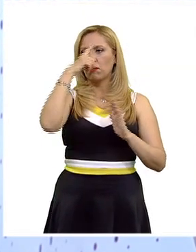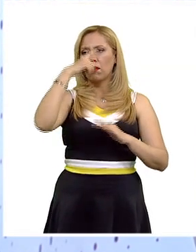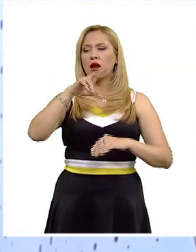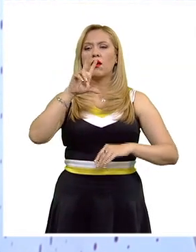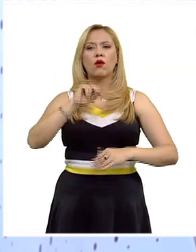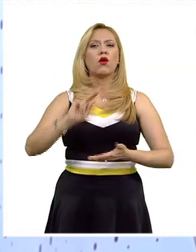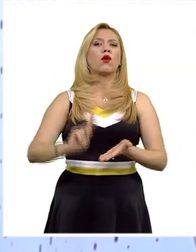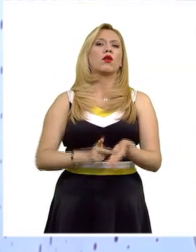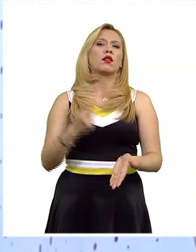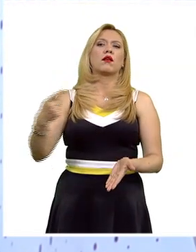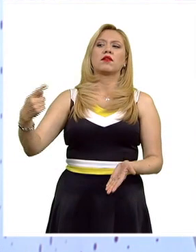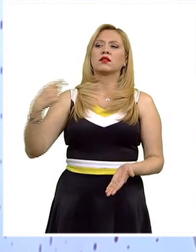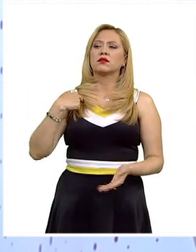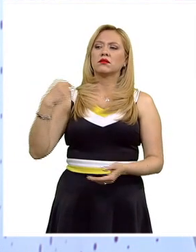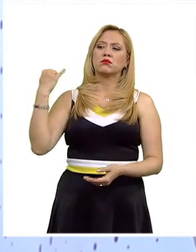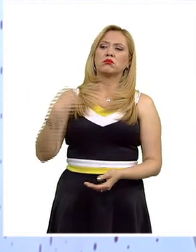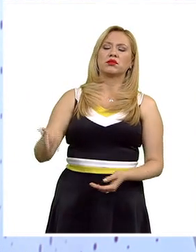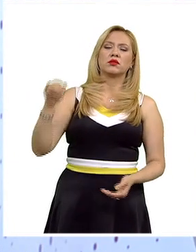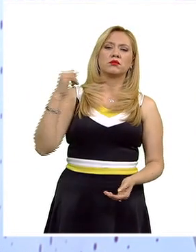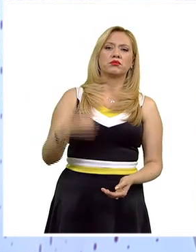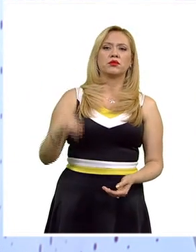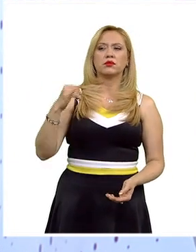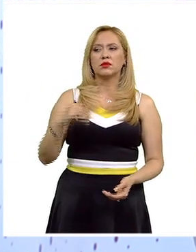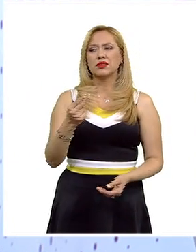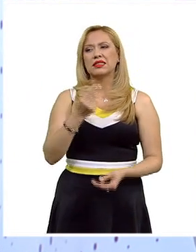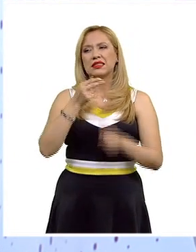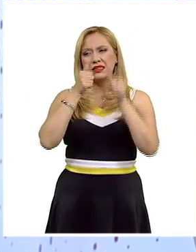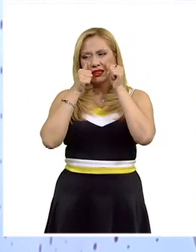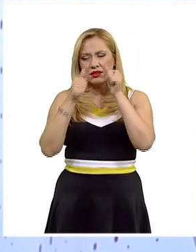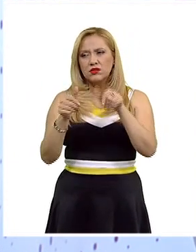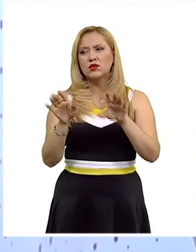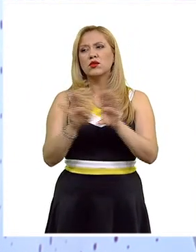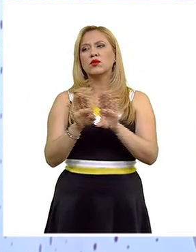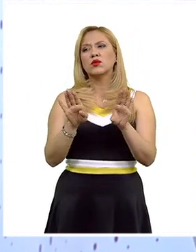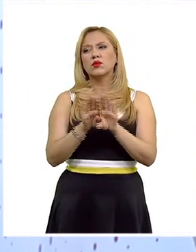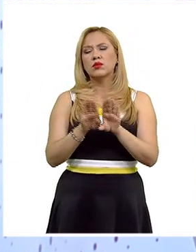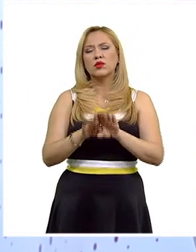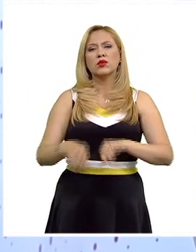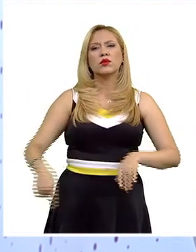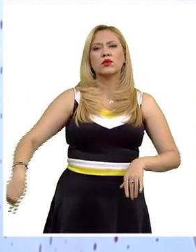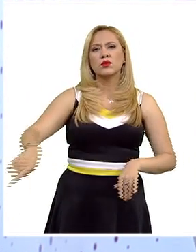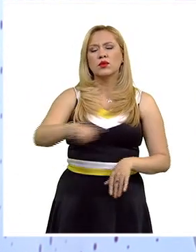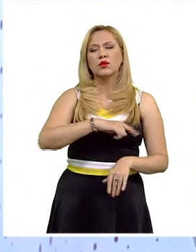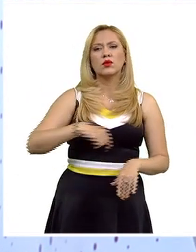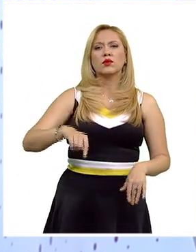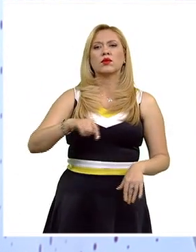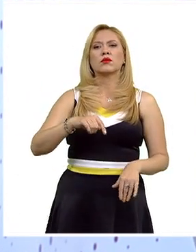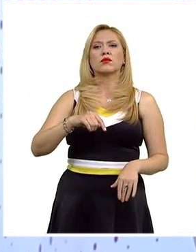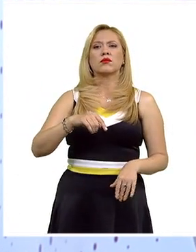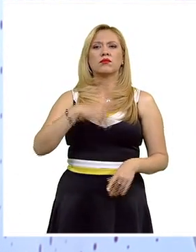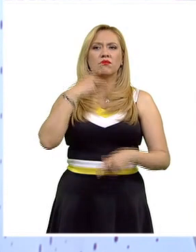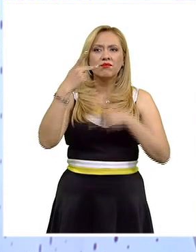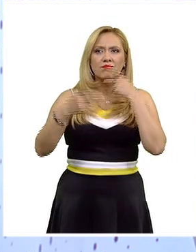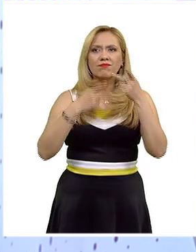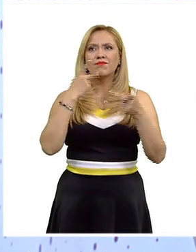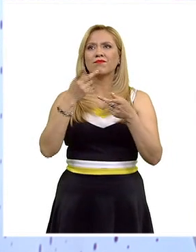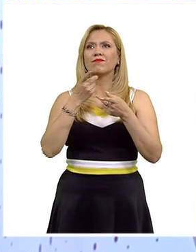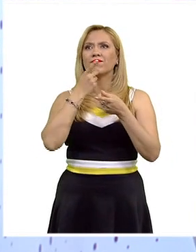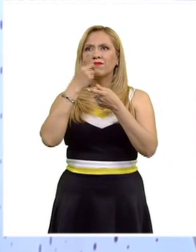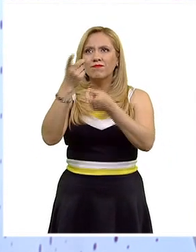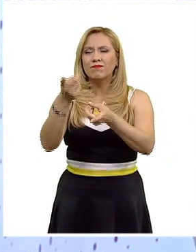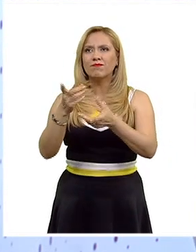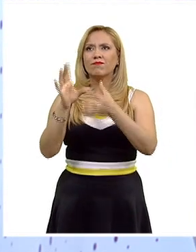sea revictimizante. Me parece también que hay que poner atención en las narrativas a través de las cuales evocamos y recuperamos las experiencias